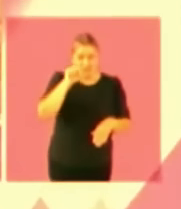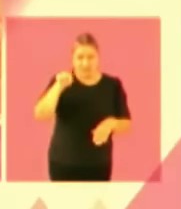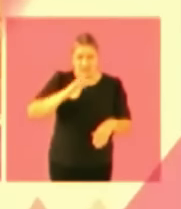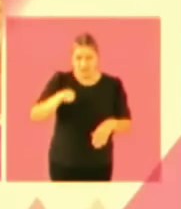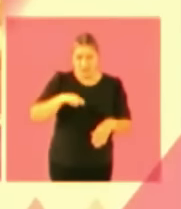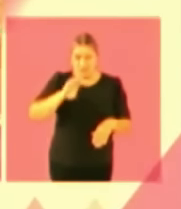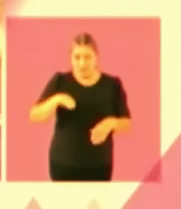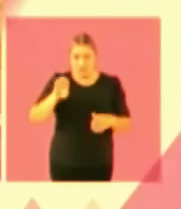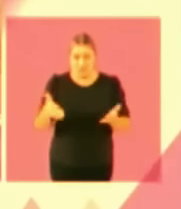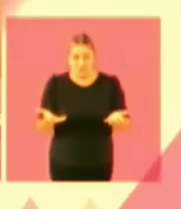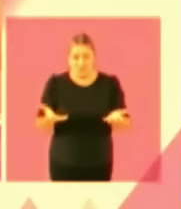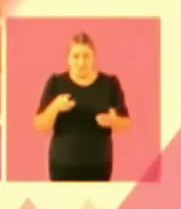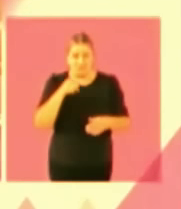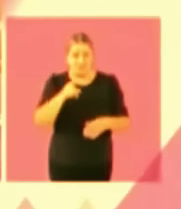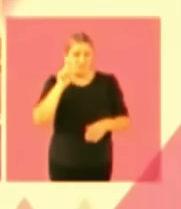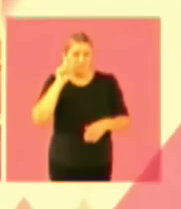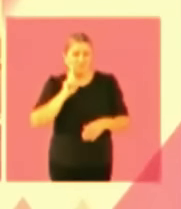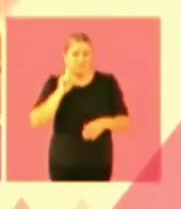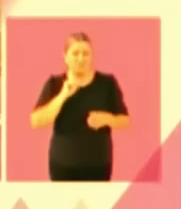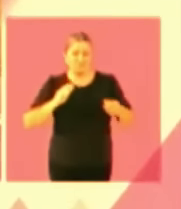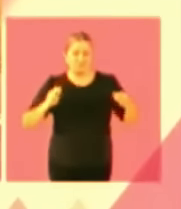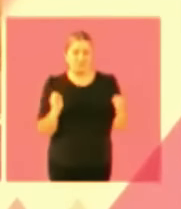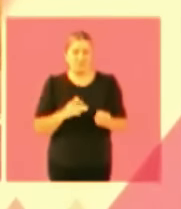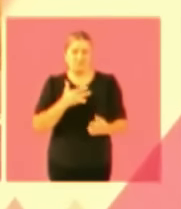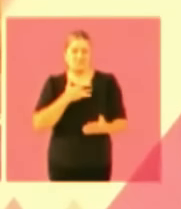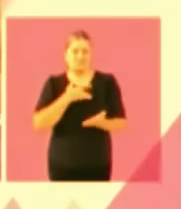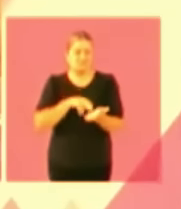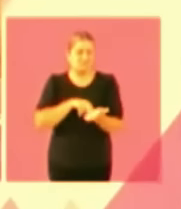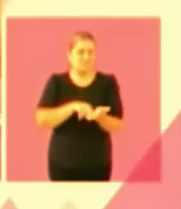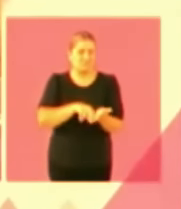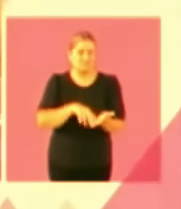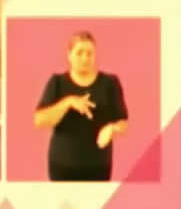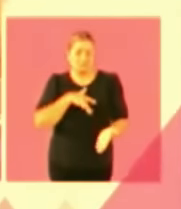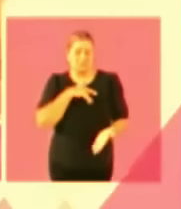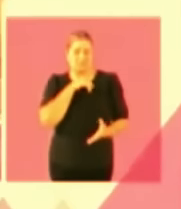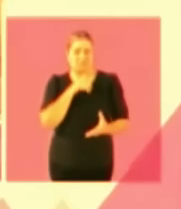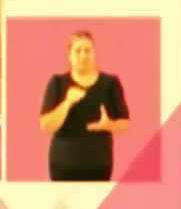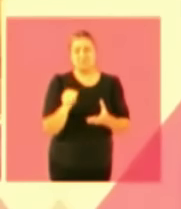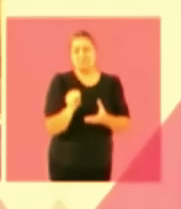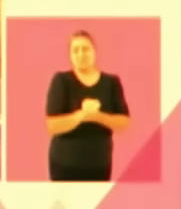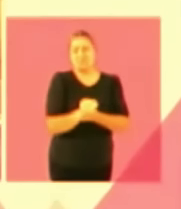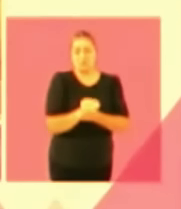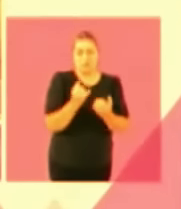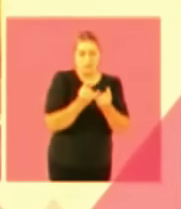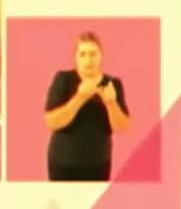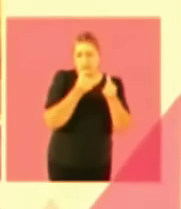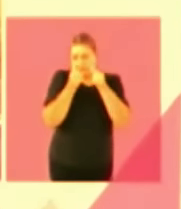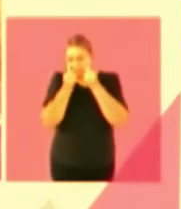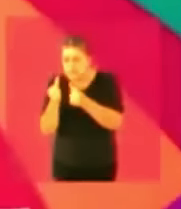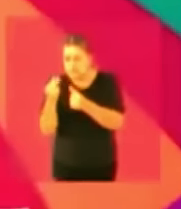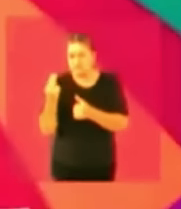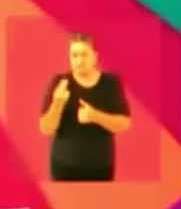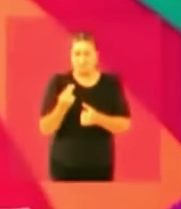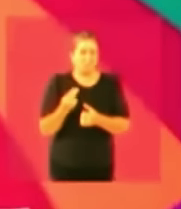dos prácticamente, sí, sí. Entre Claudia y la señora Xochitl, en esas recriminaciones de lo que tú hablas, eso tú me hiciste, yo te eso la Claudia, la